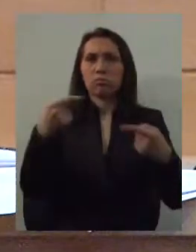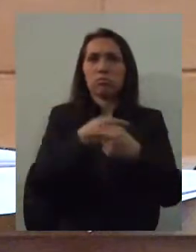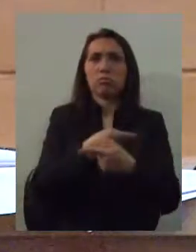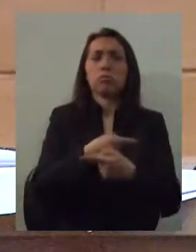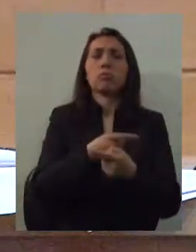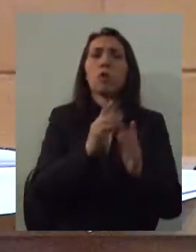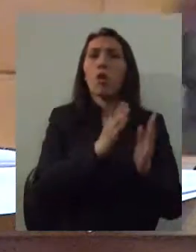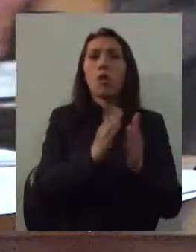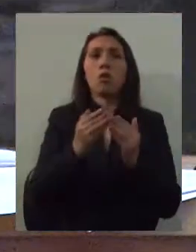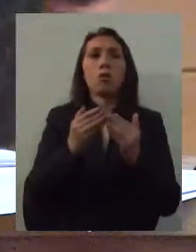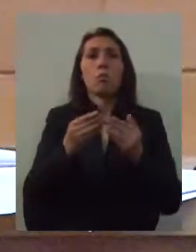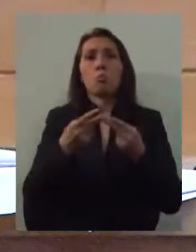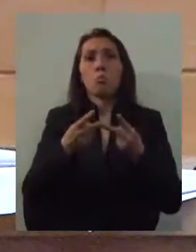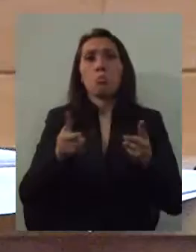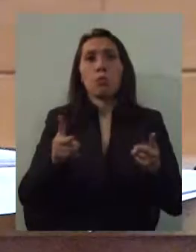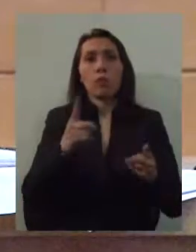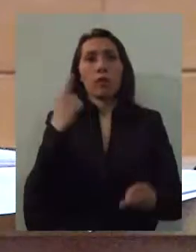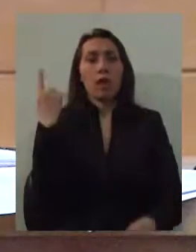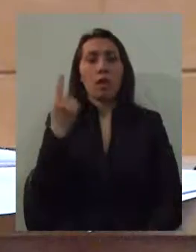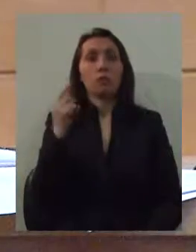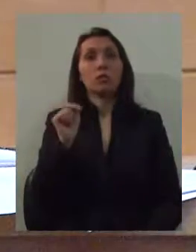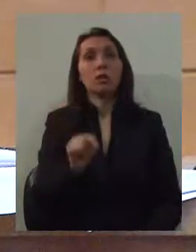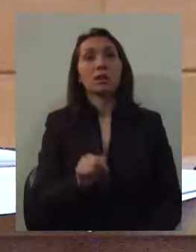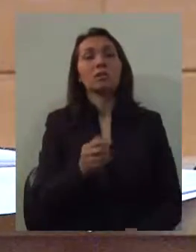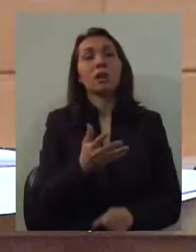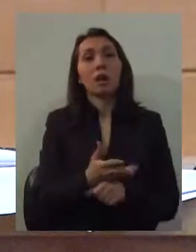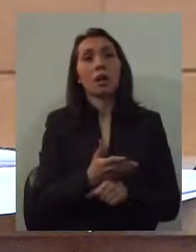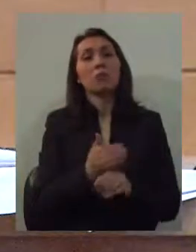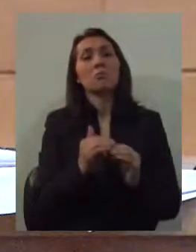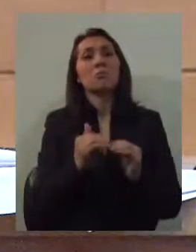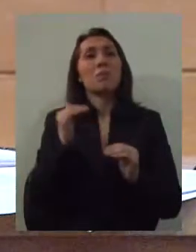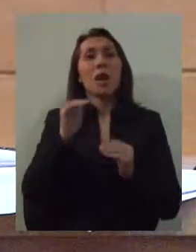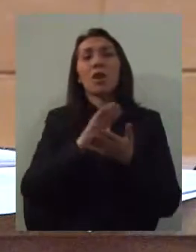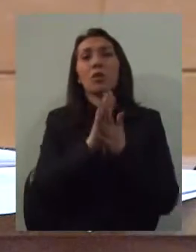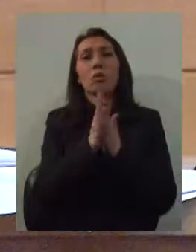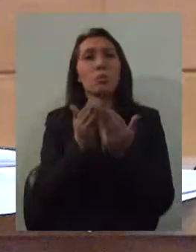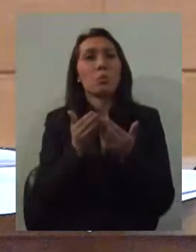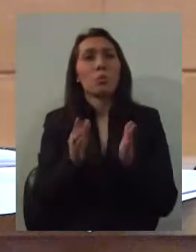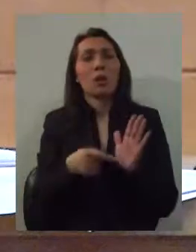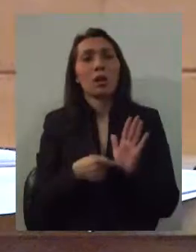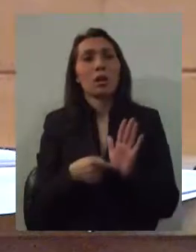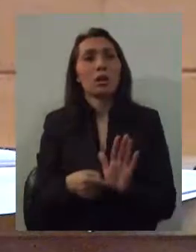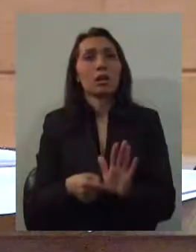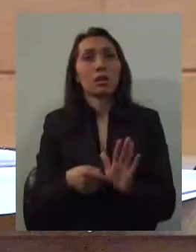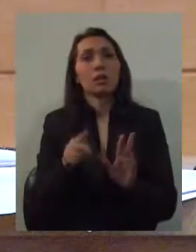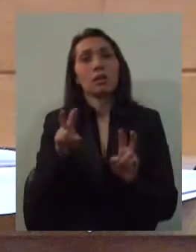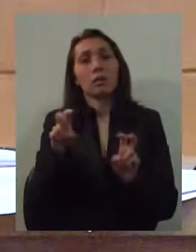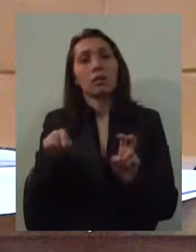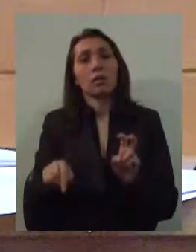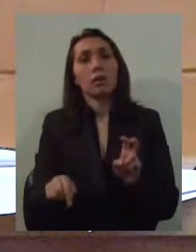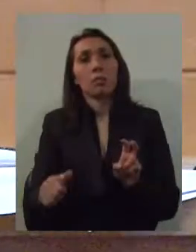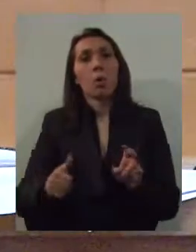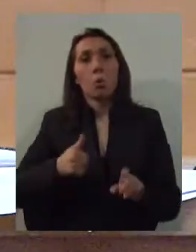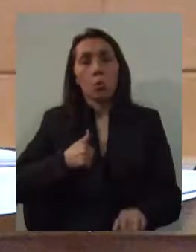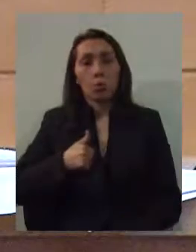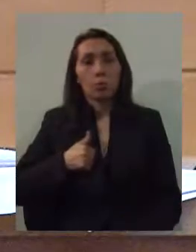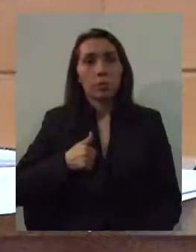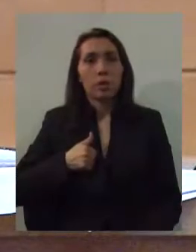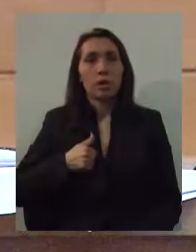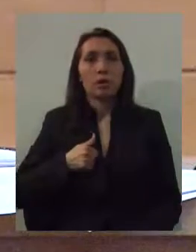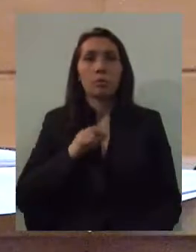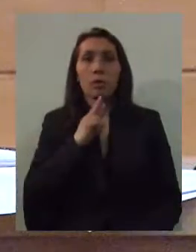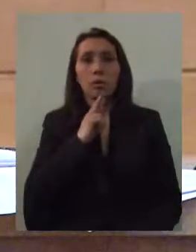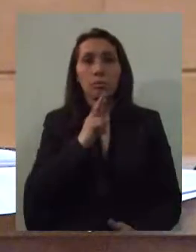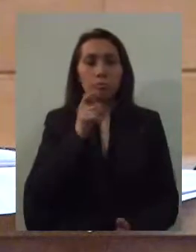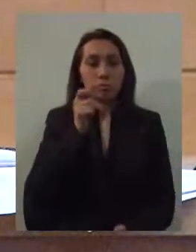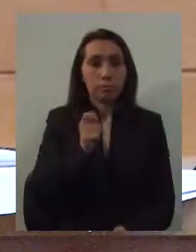público nacional, porque este se halla por sobre cualquier disposición referente a cumplimiento de